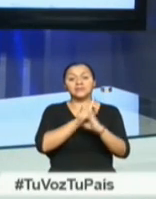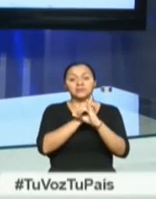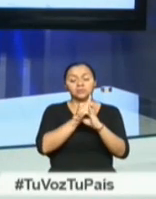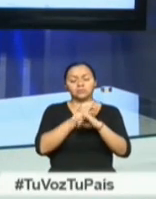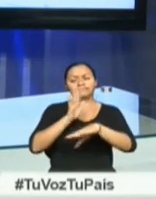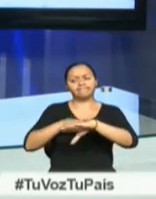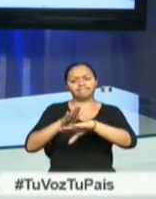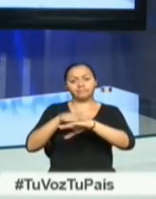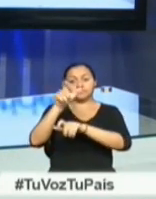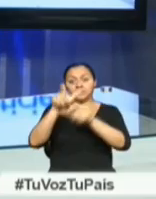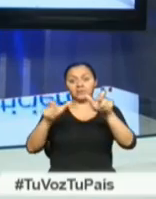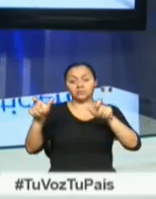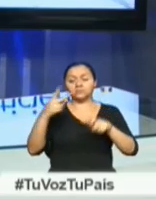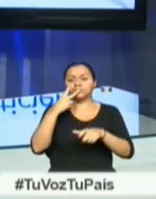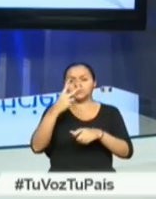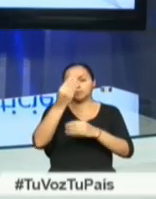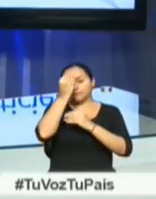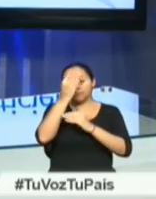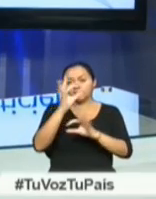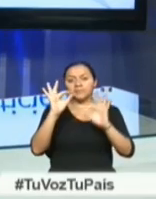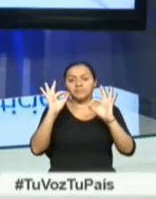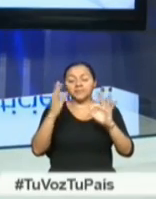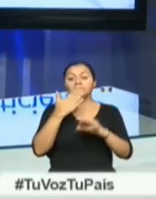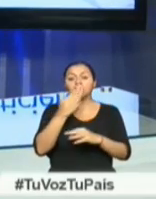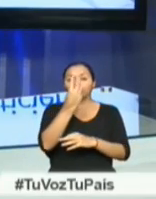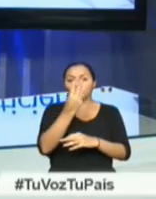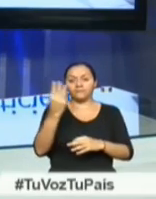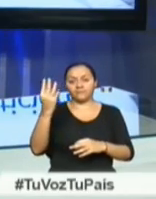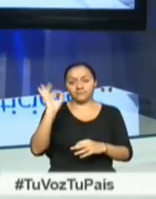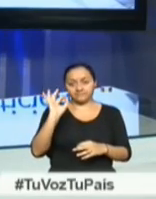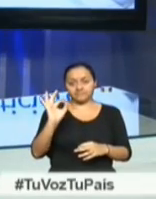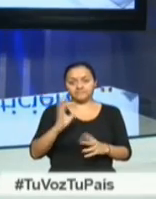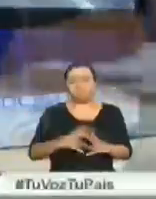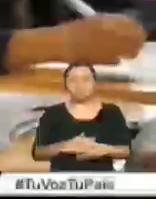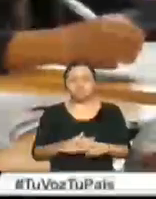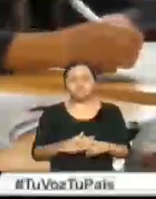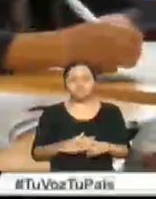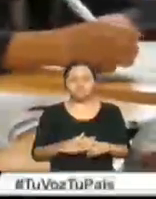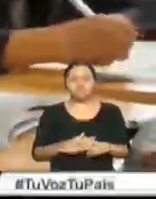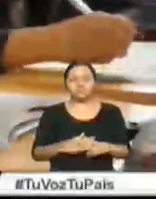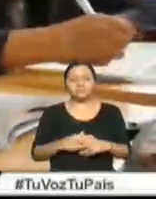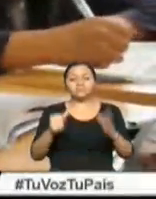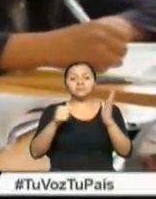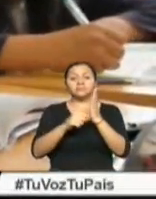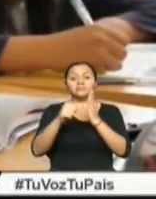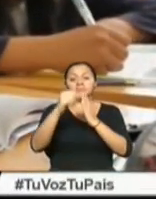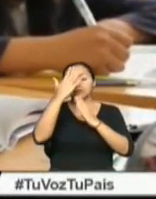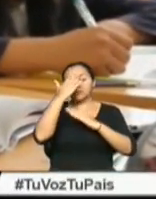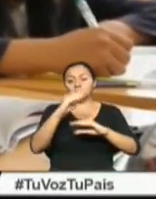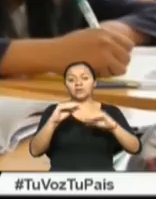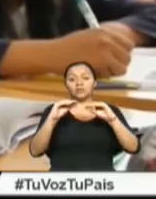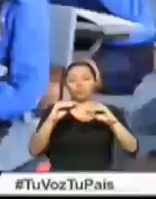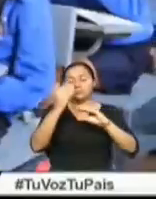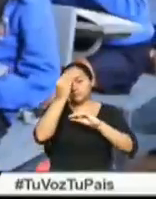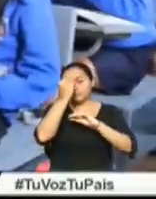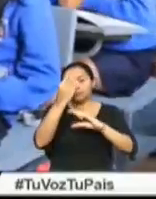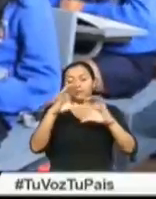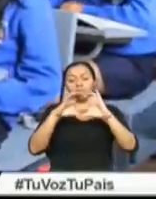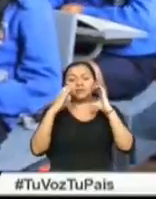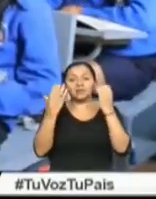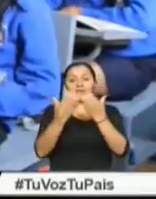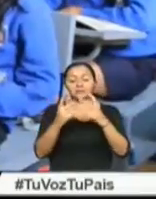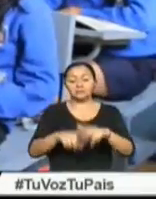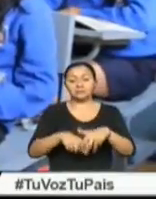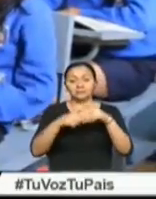a la ciudadanía mantenerse informada por medio de los canales oficiales. El Ministerio de Educación informó que las clases para